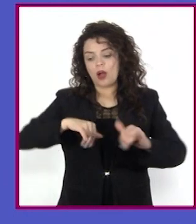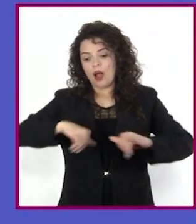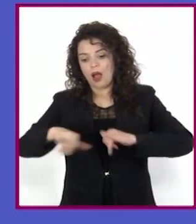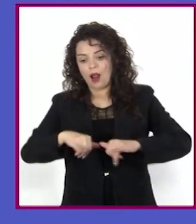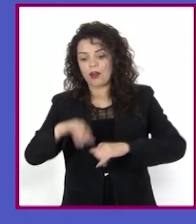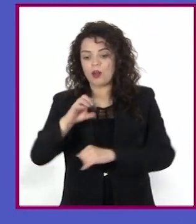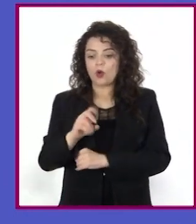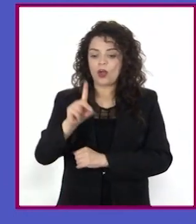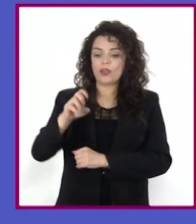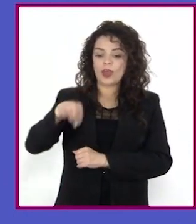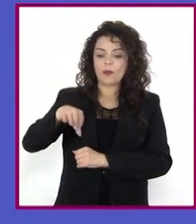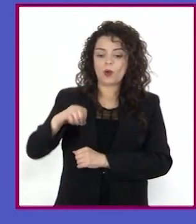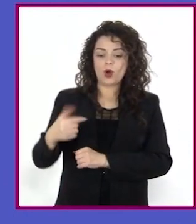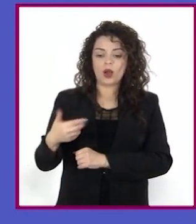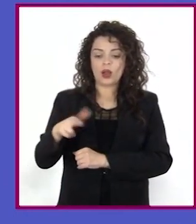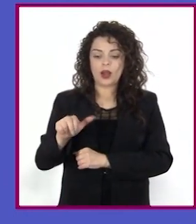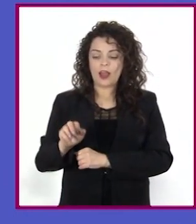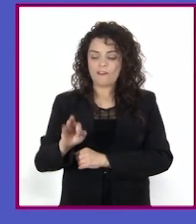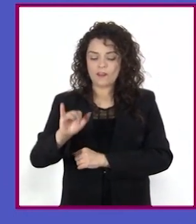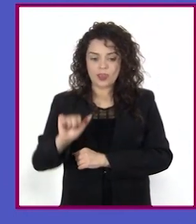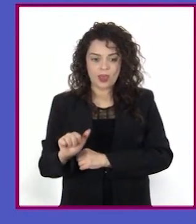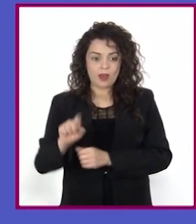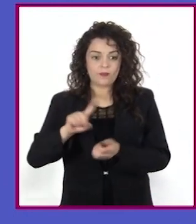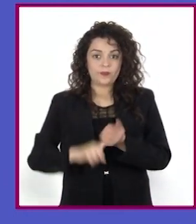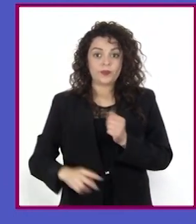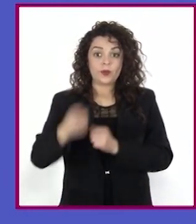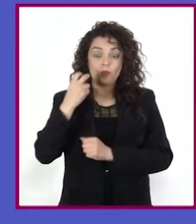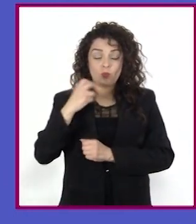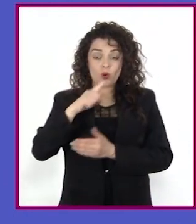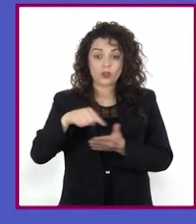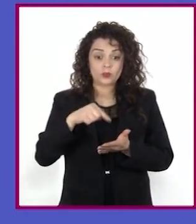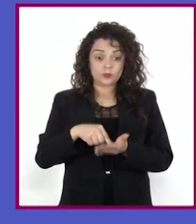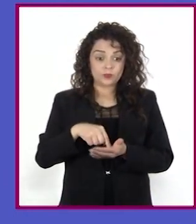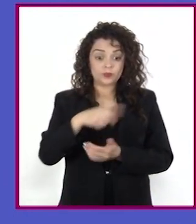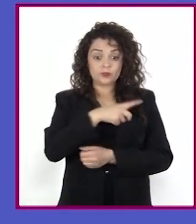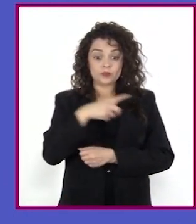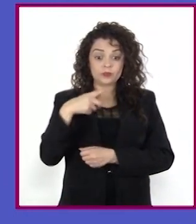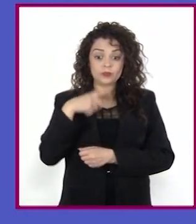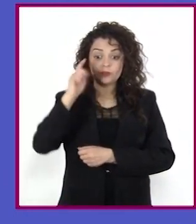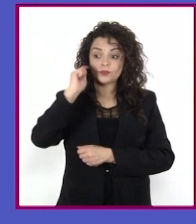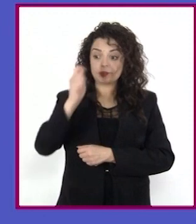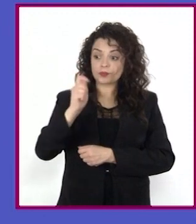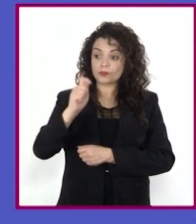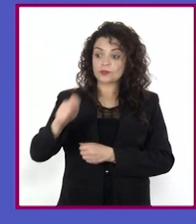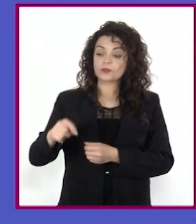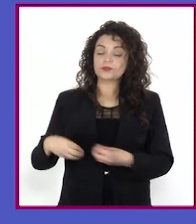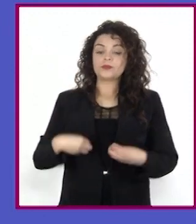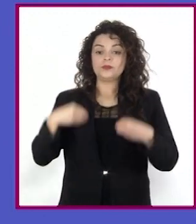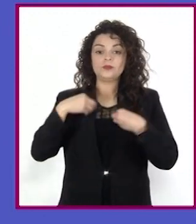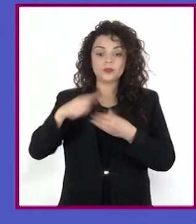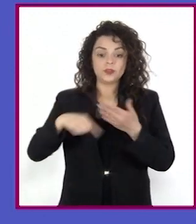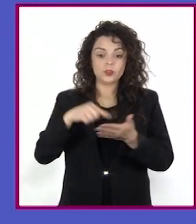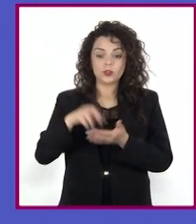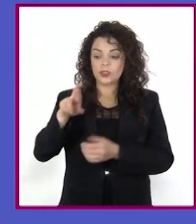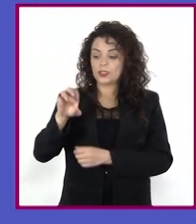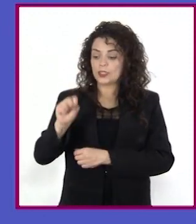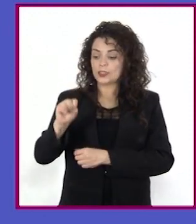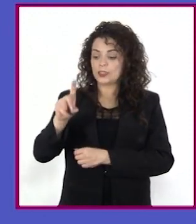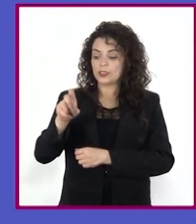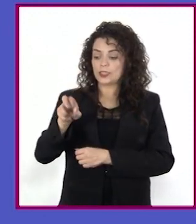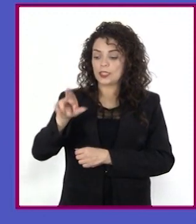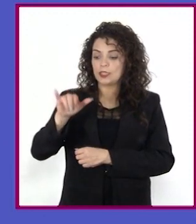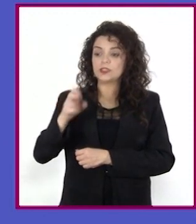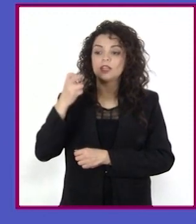Por tanto, debe un traslado de residencia existir y más hubo una omisión de palabras y se empleó de manera incorrecta los